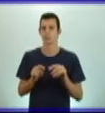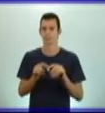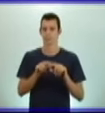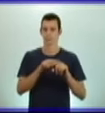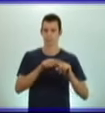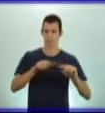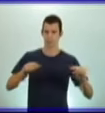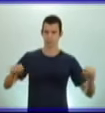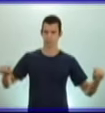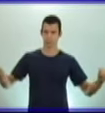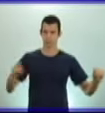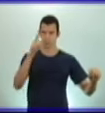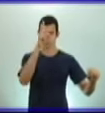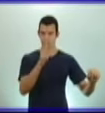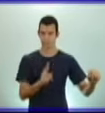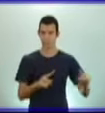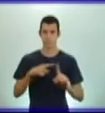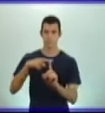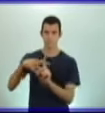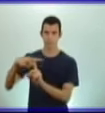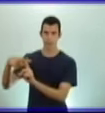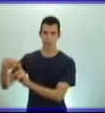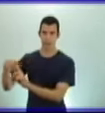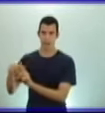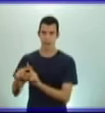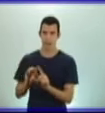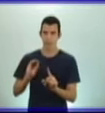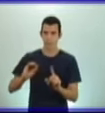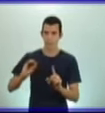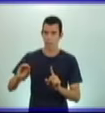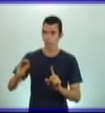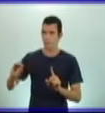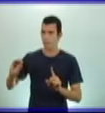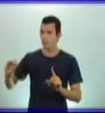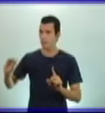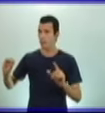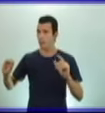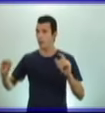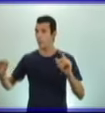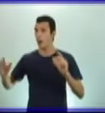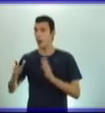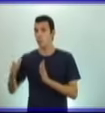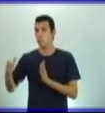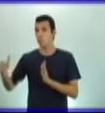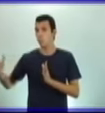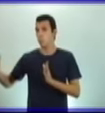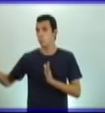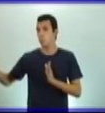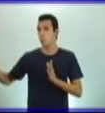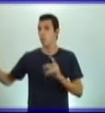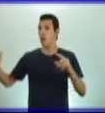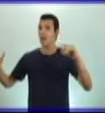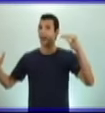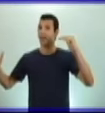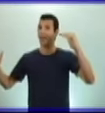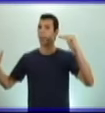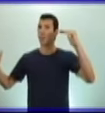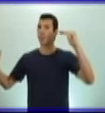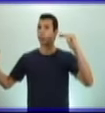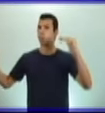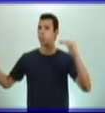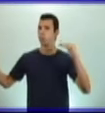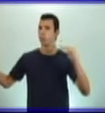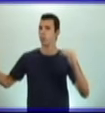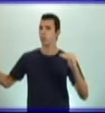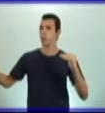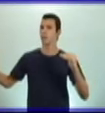intervalos creciente y decreciente, menos 4 infinito e infinito menos 4 respectivamente. Un pequeño tiempo